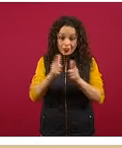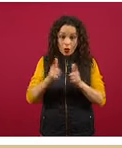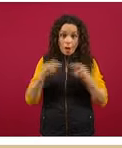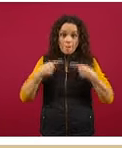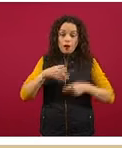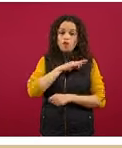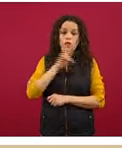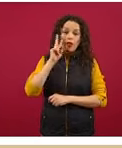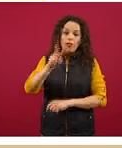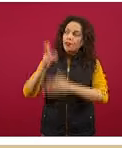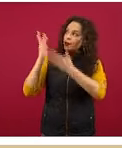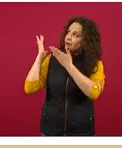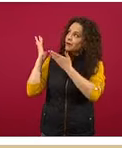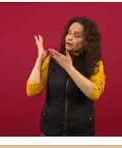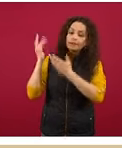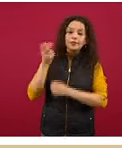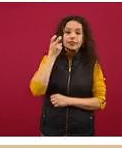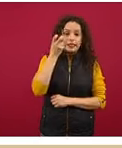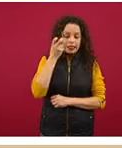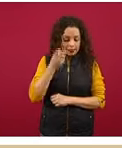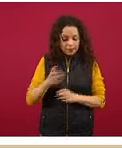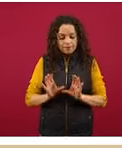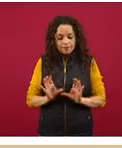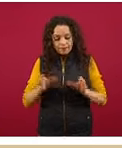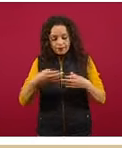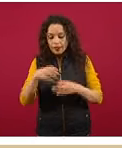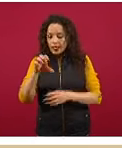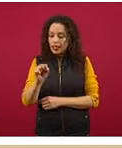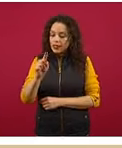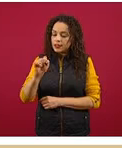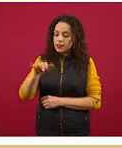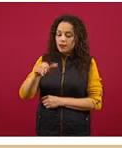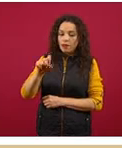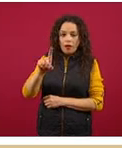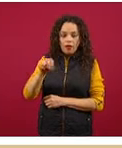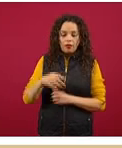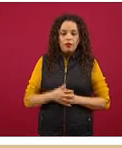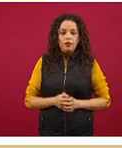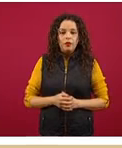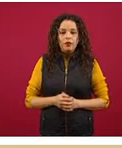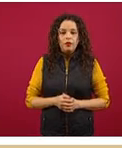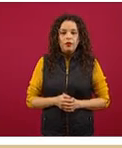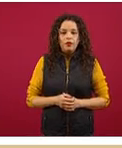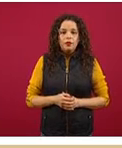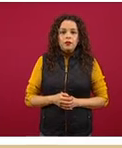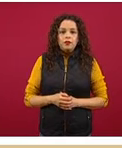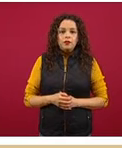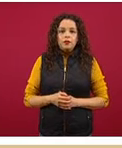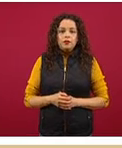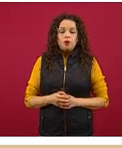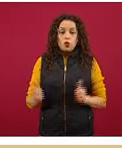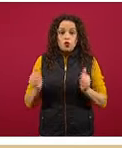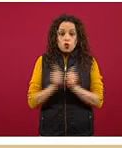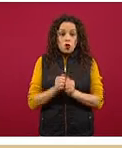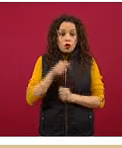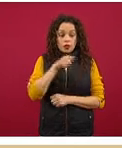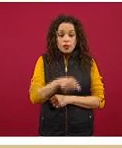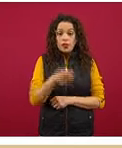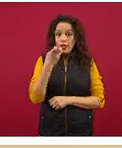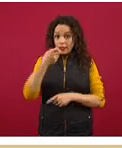personas entran en la estimación de acuerdo a la positividad de esa semana en la que iniciaron